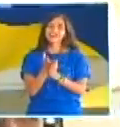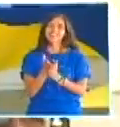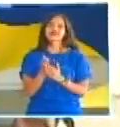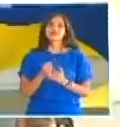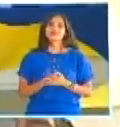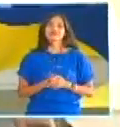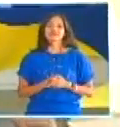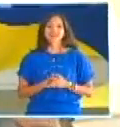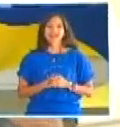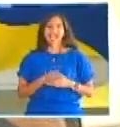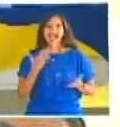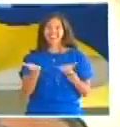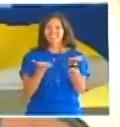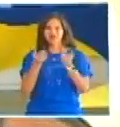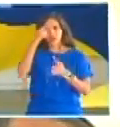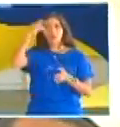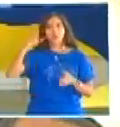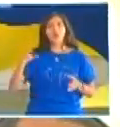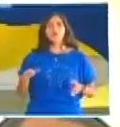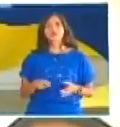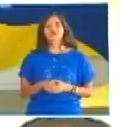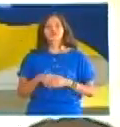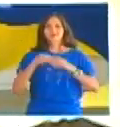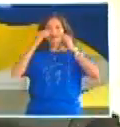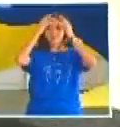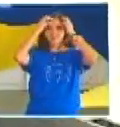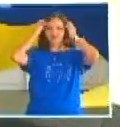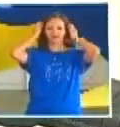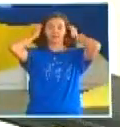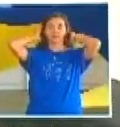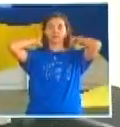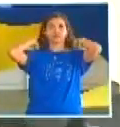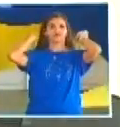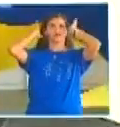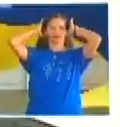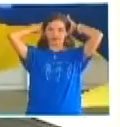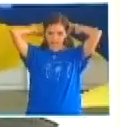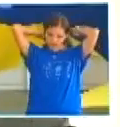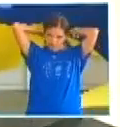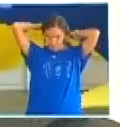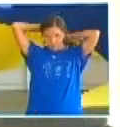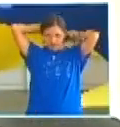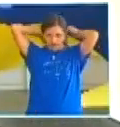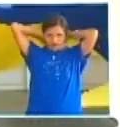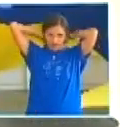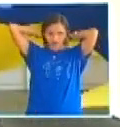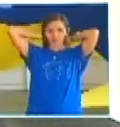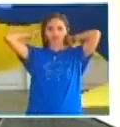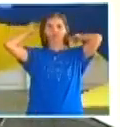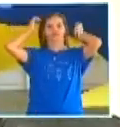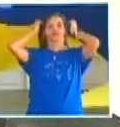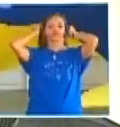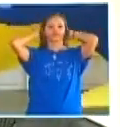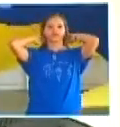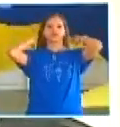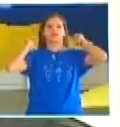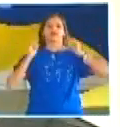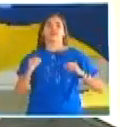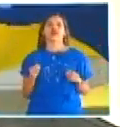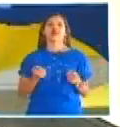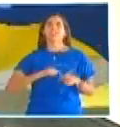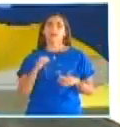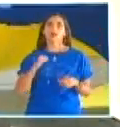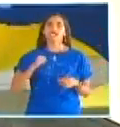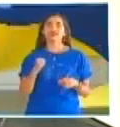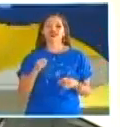acción al servicio del pueblo. Mi comandante en jefe, esa Policía Nacional Bolivariana que es el